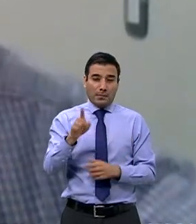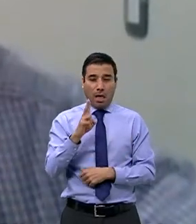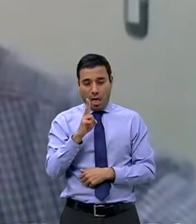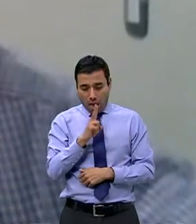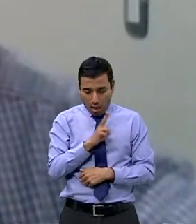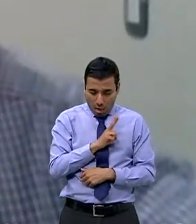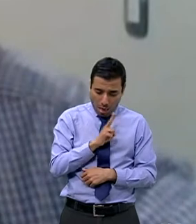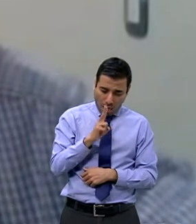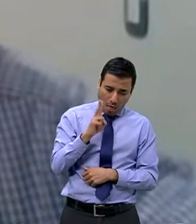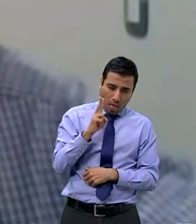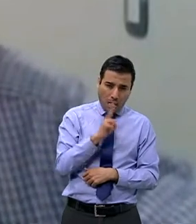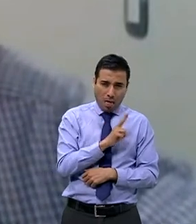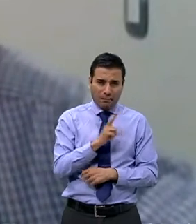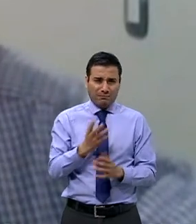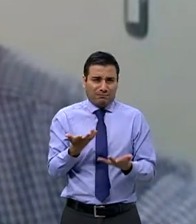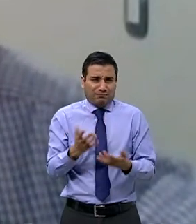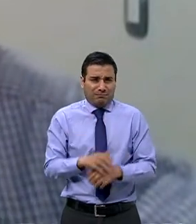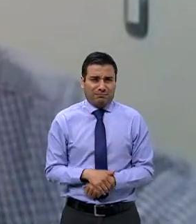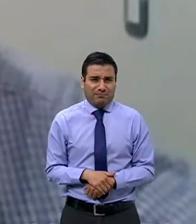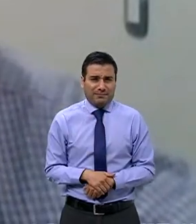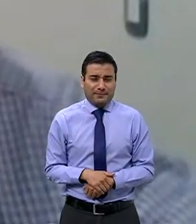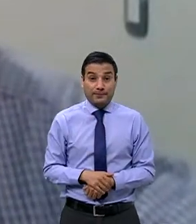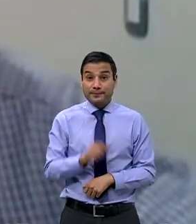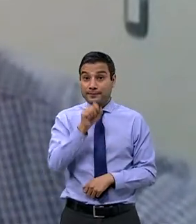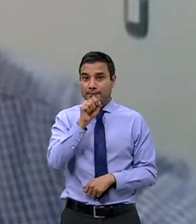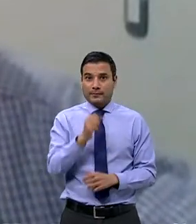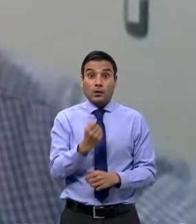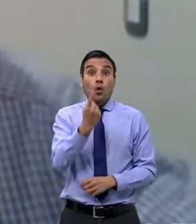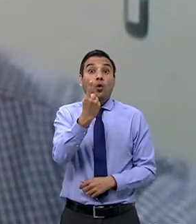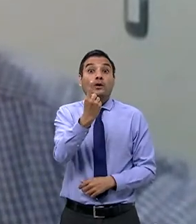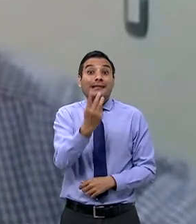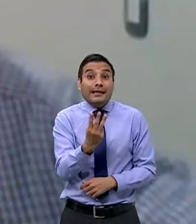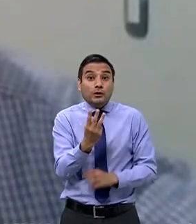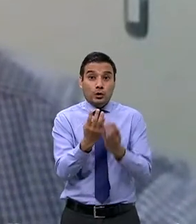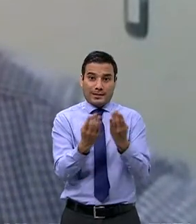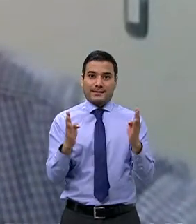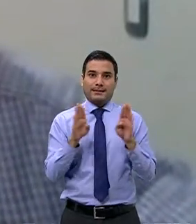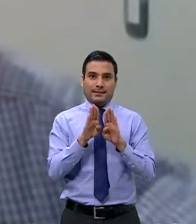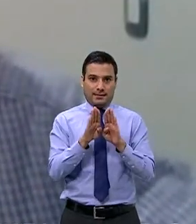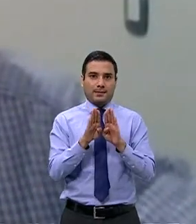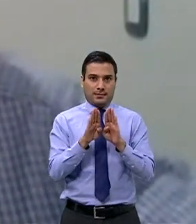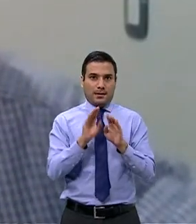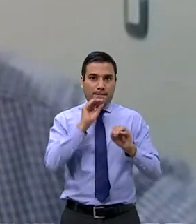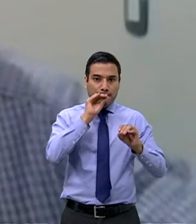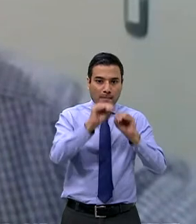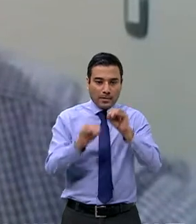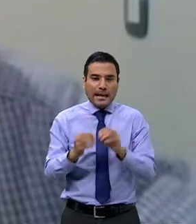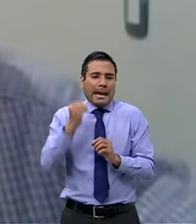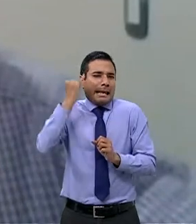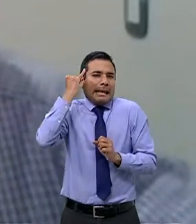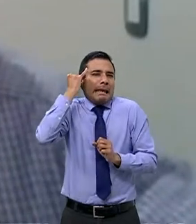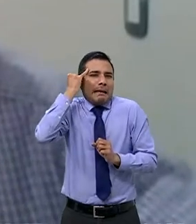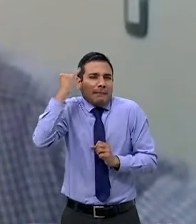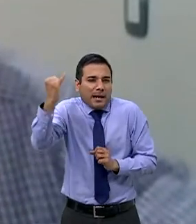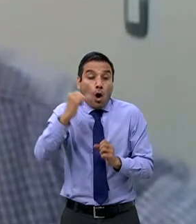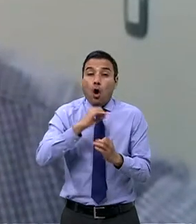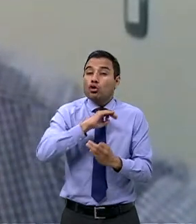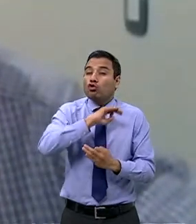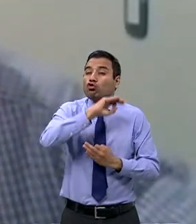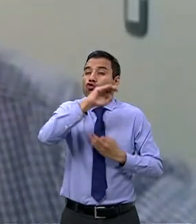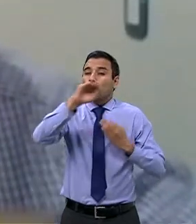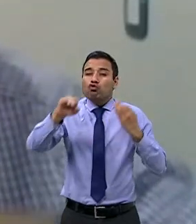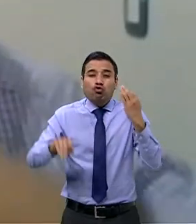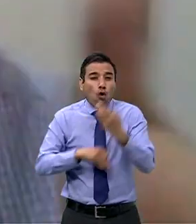consideren también que sólo se instalaron un tercio de las casillas si se hubieran instalado todas paliza